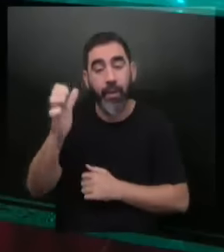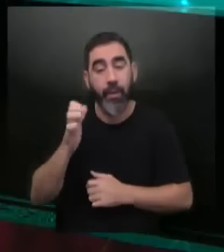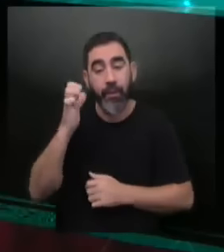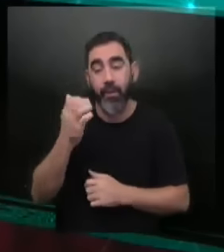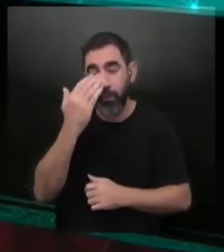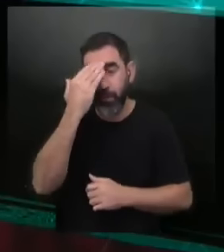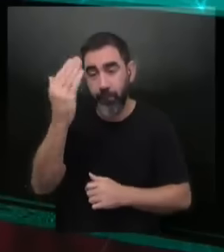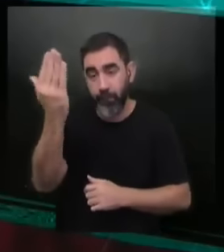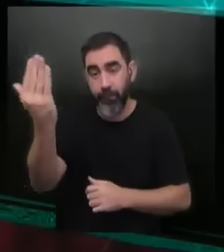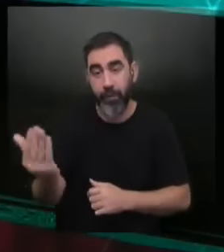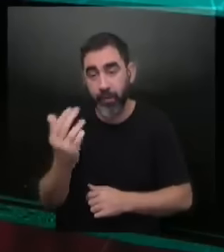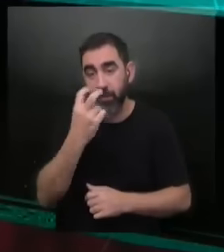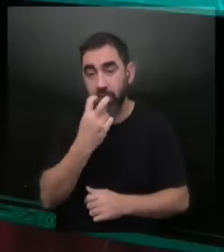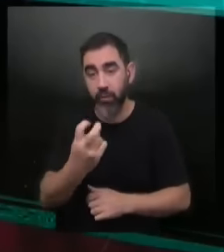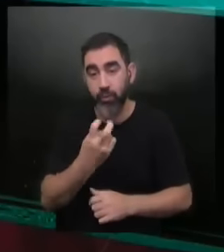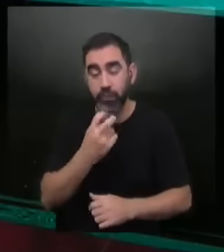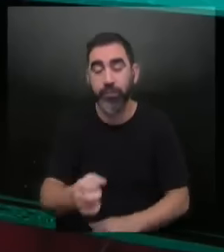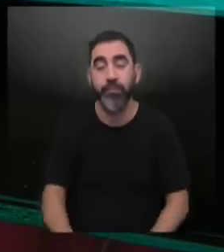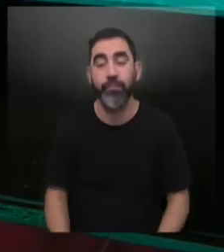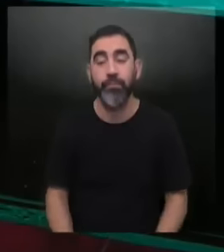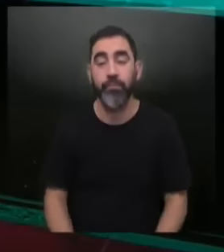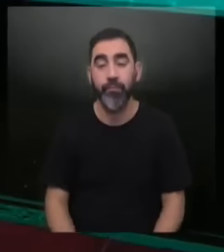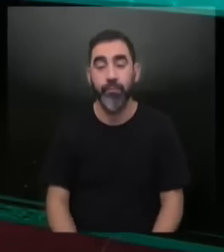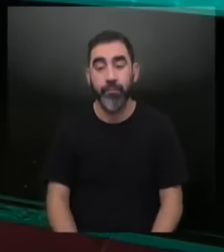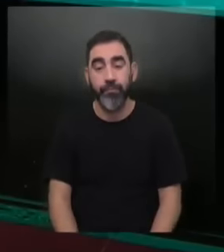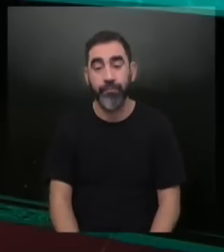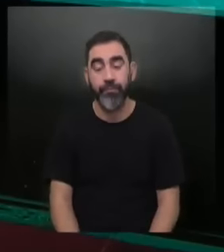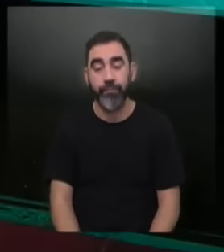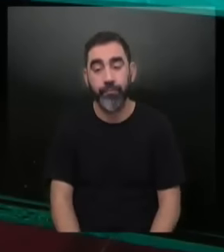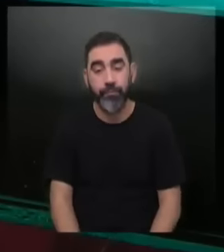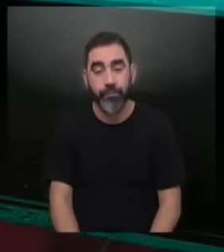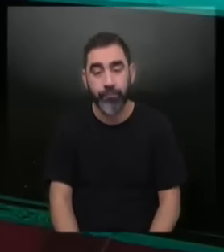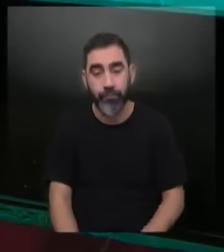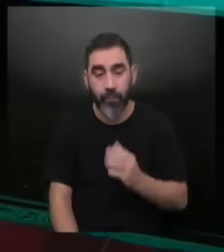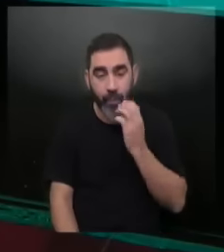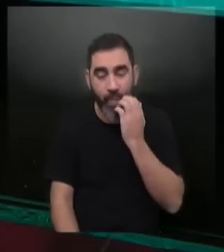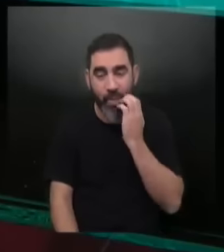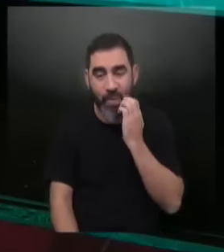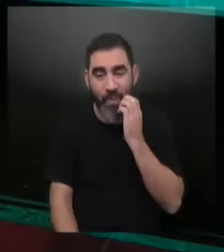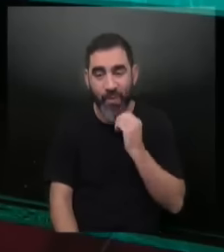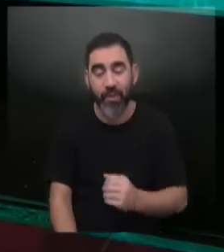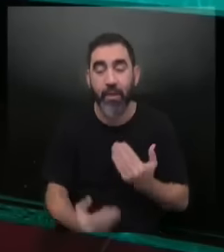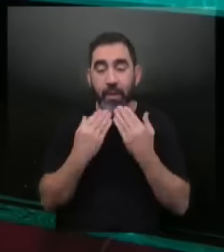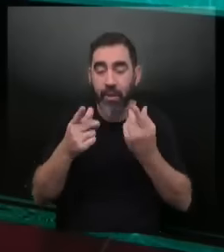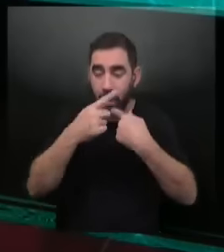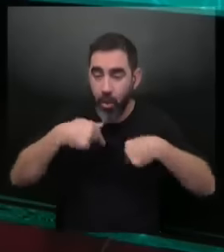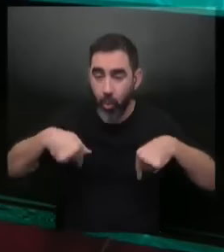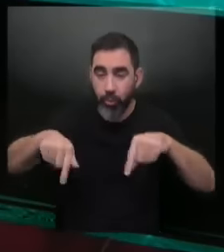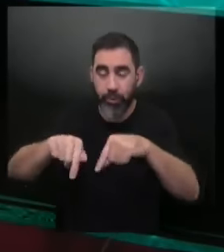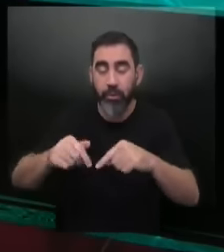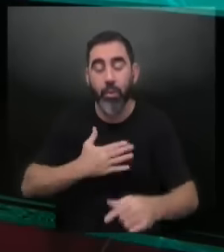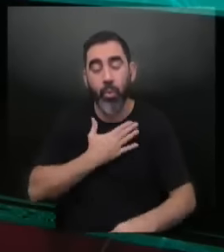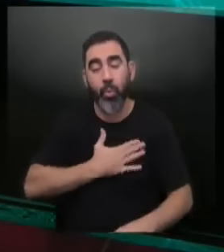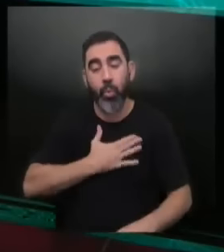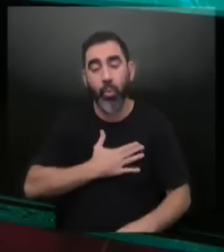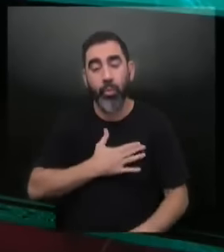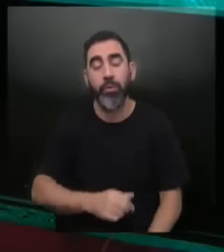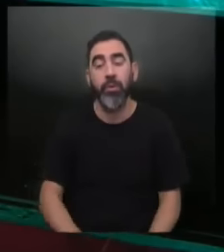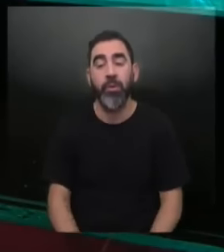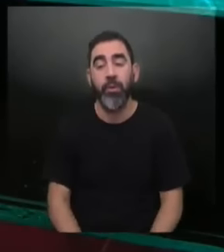frente amplio allí en San José Ever Muchísimas gracias por estos minutos qué tal bueno gracias a ustedes este un gusto estar en